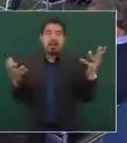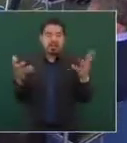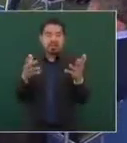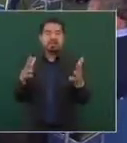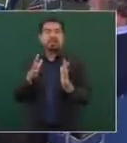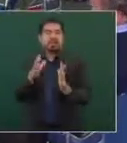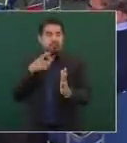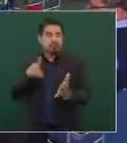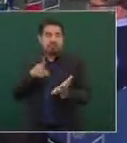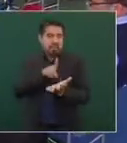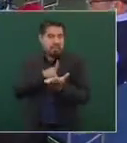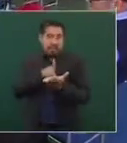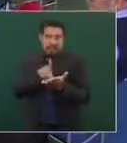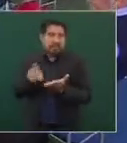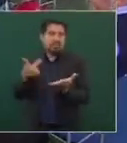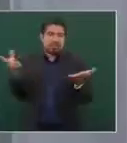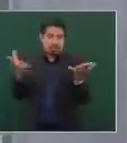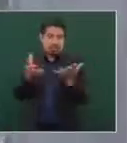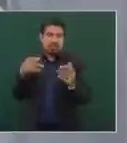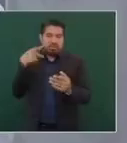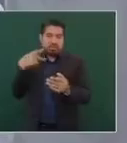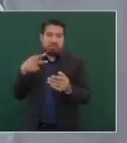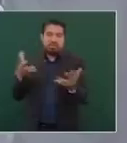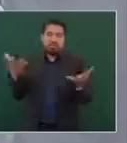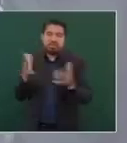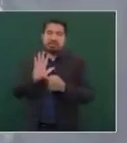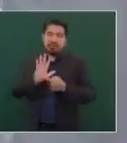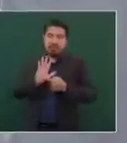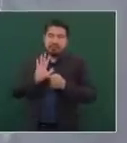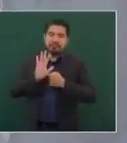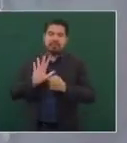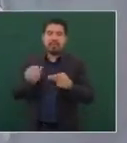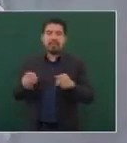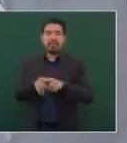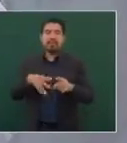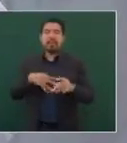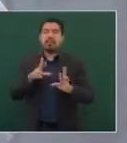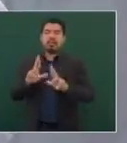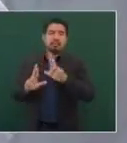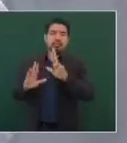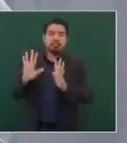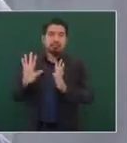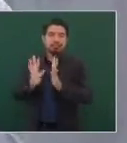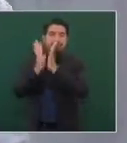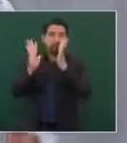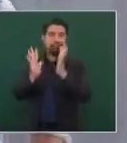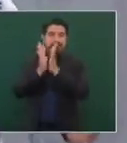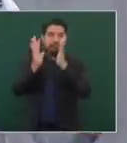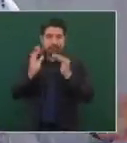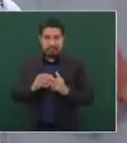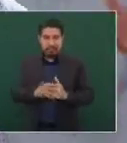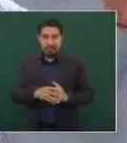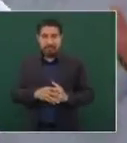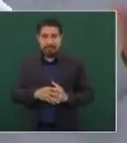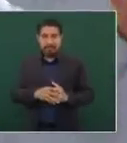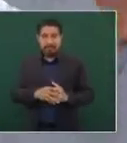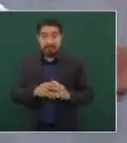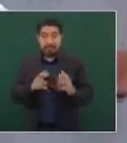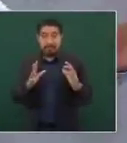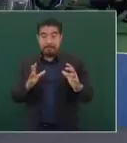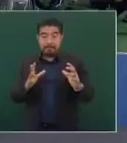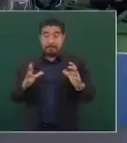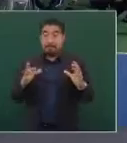ejercer a plenitud sus libertades y hacer valer la democracia. No es un grupo